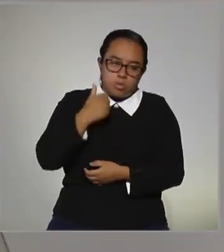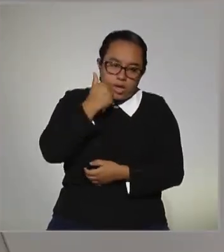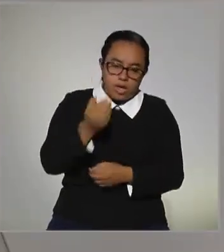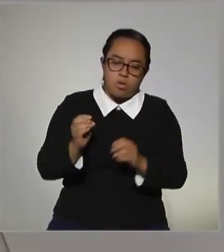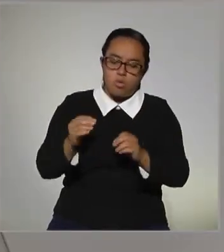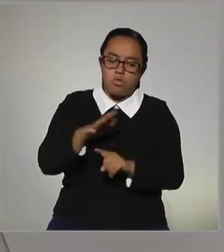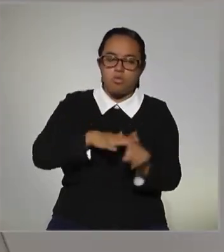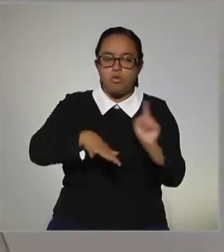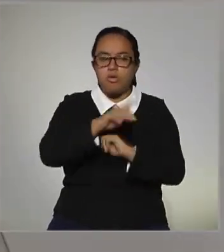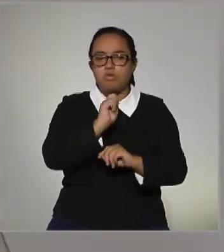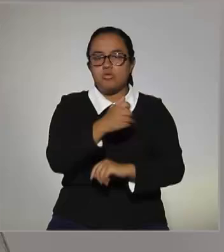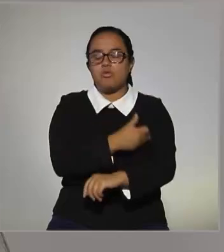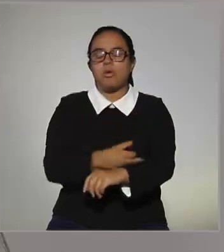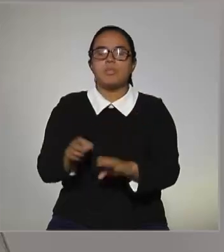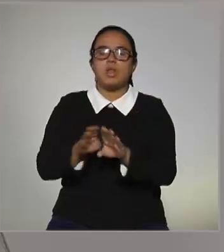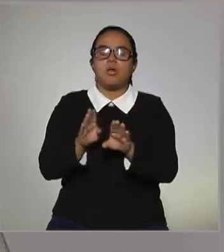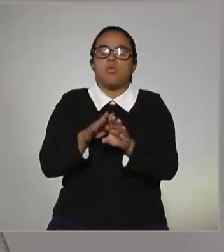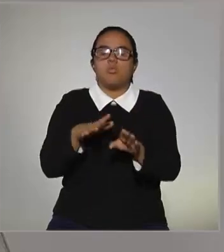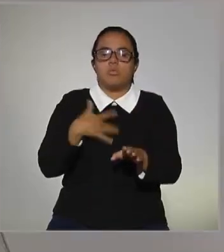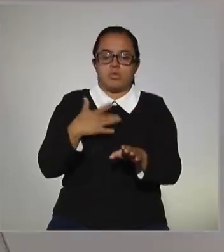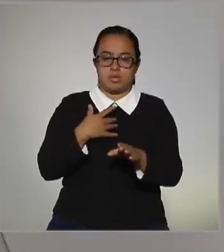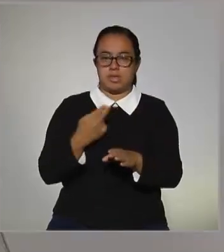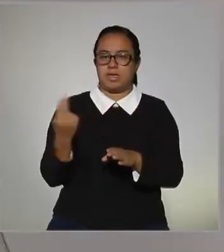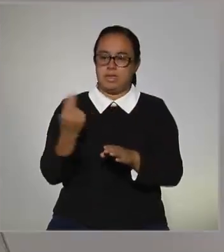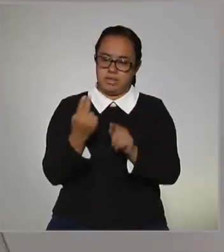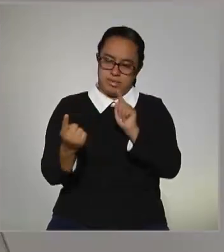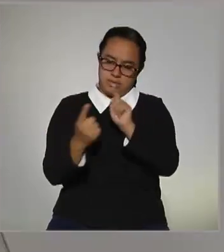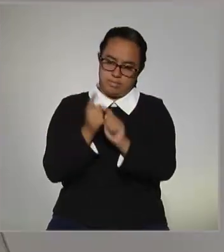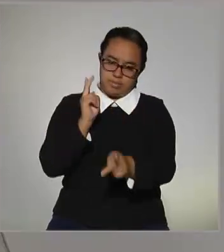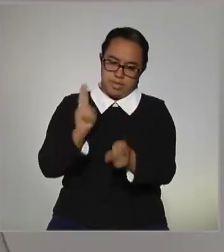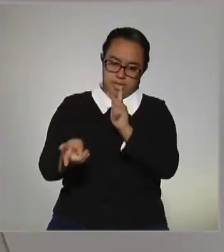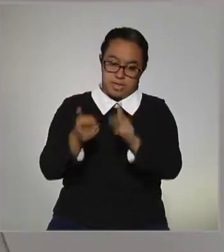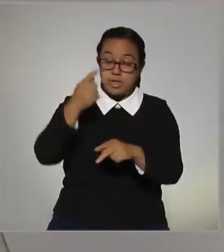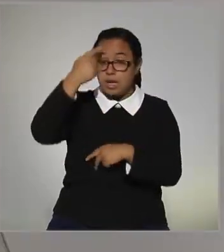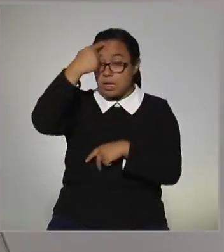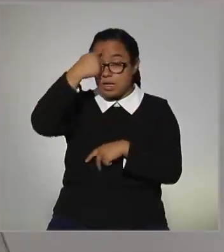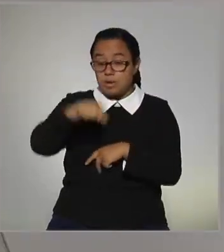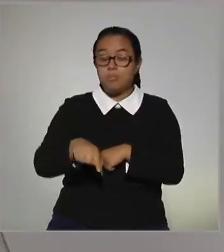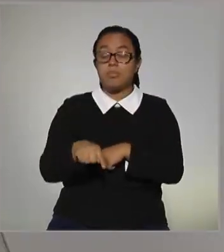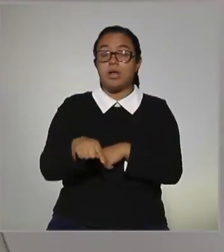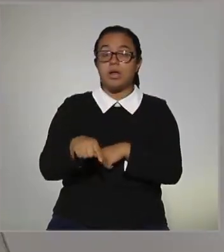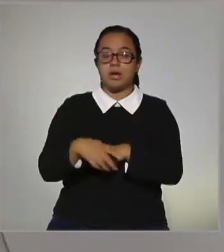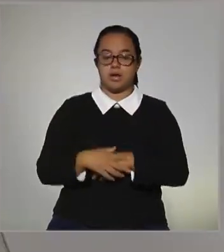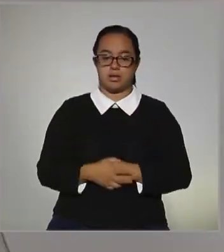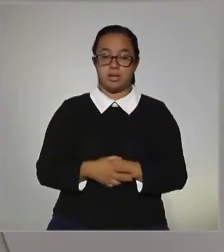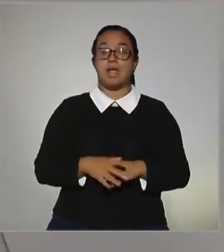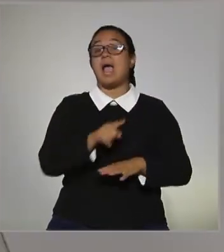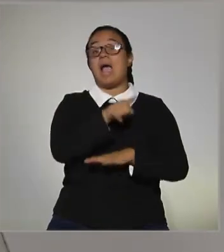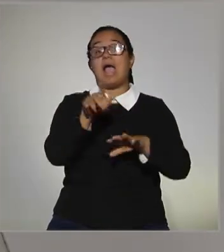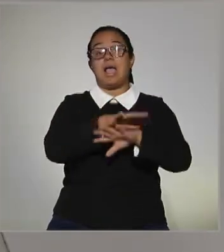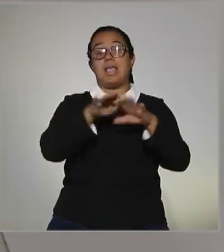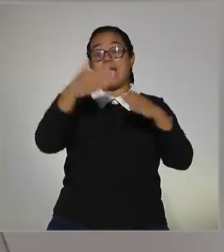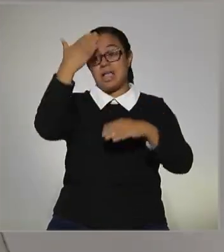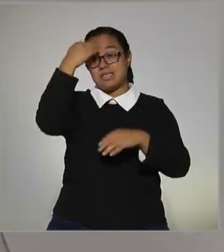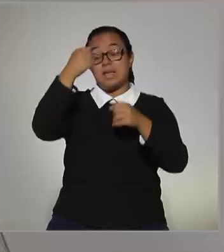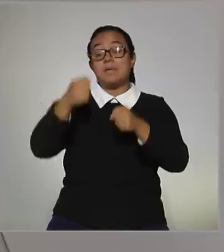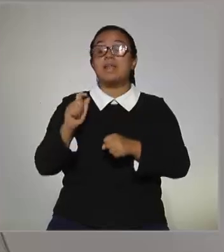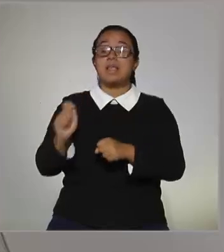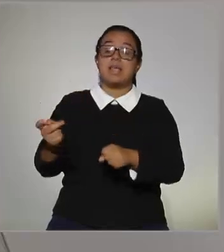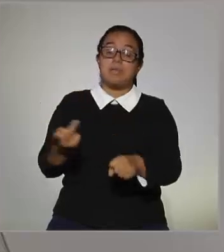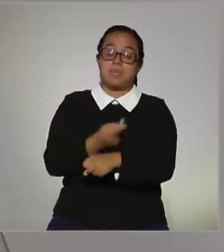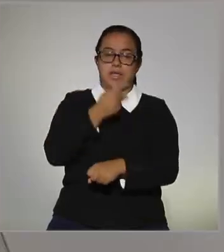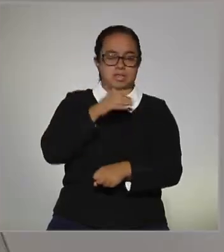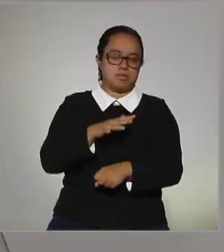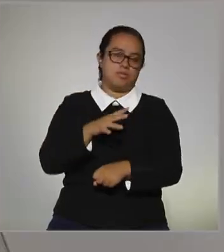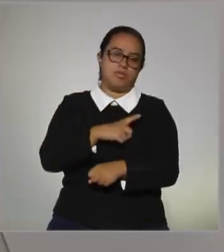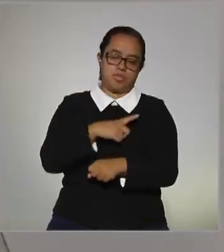es importante como acudir y hablar para que dé elementos, no es que con eso se va a saber qué le pasa a la niña, porque para eso hay que